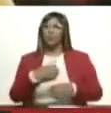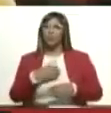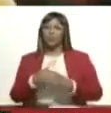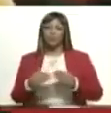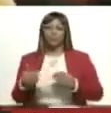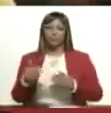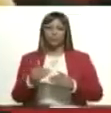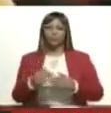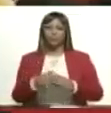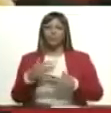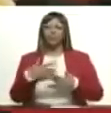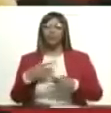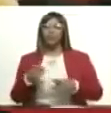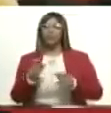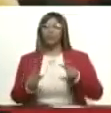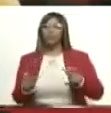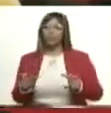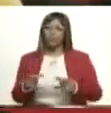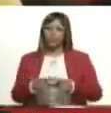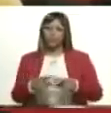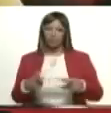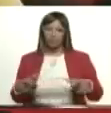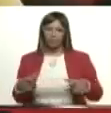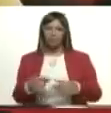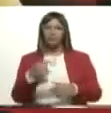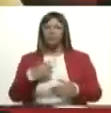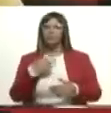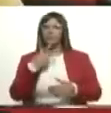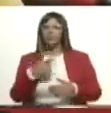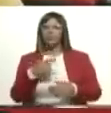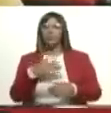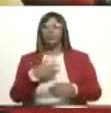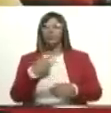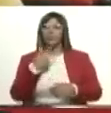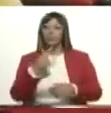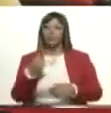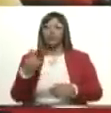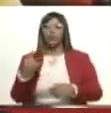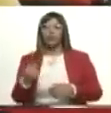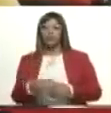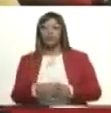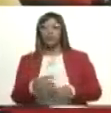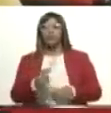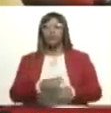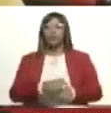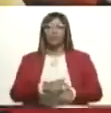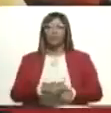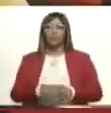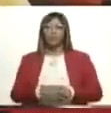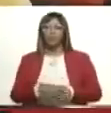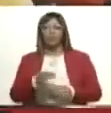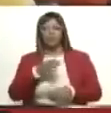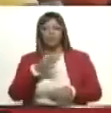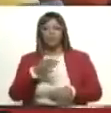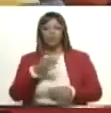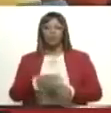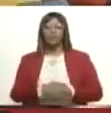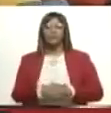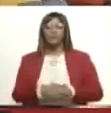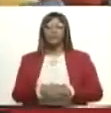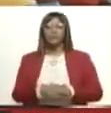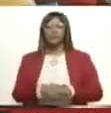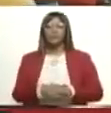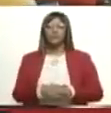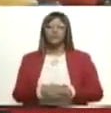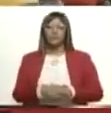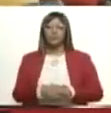encima del interés colectivo. Dicho esto, puedo señalar que ayer, en horas de la tarde,